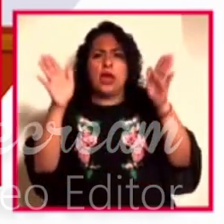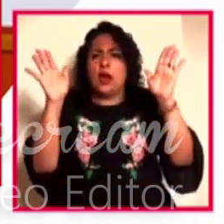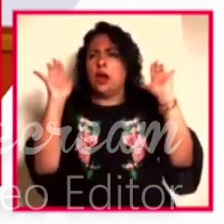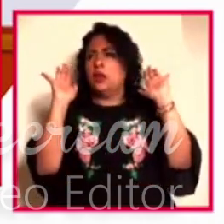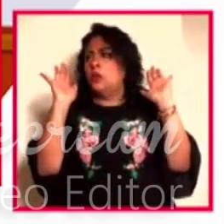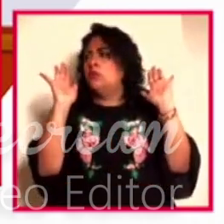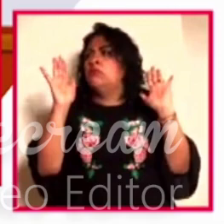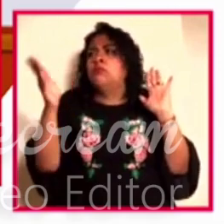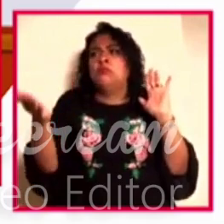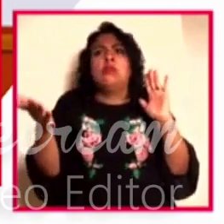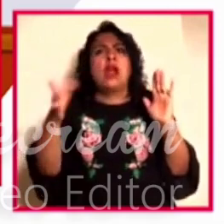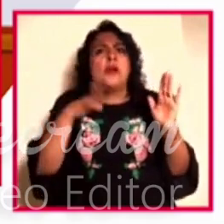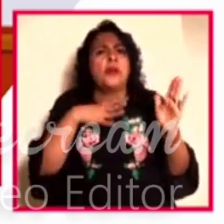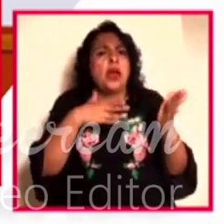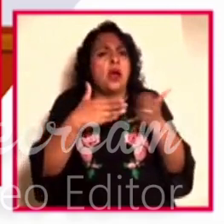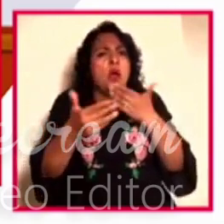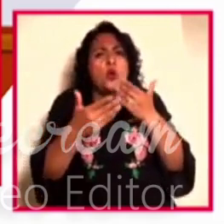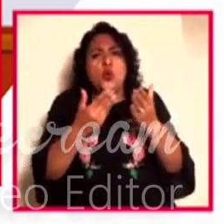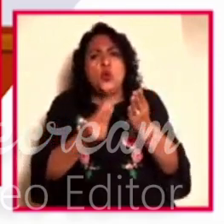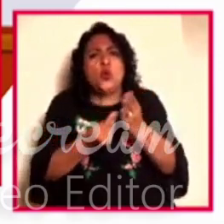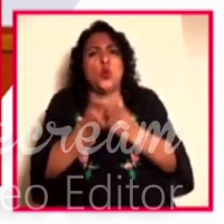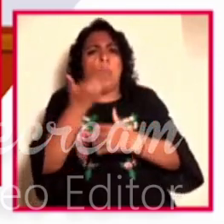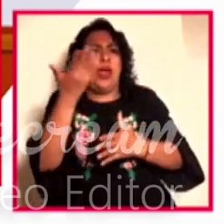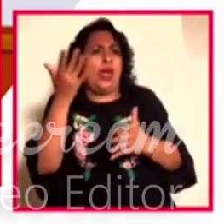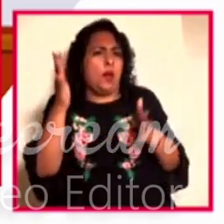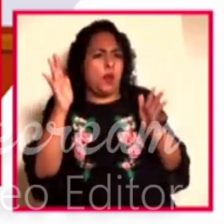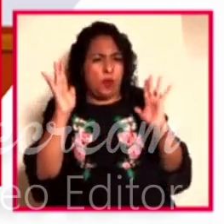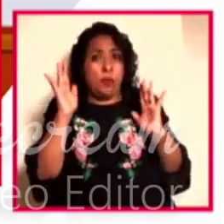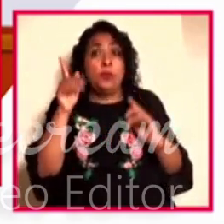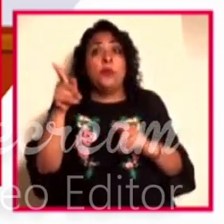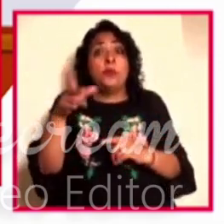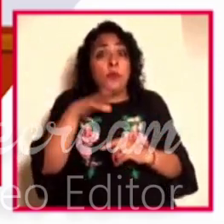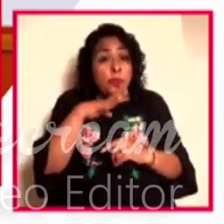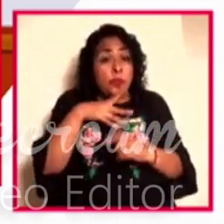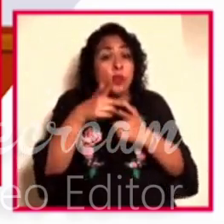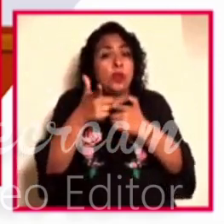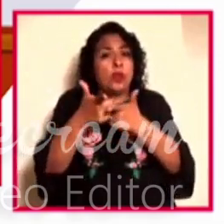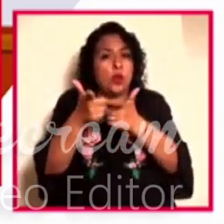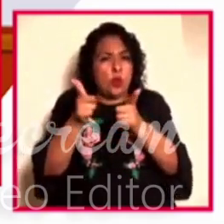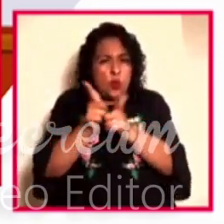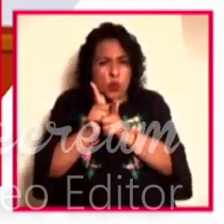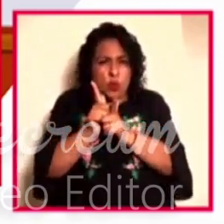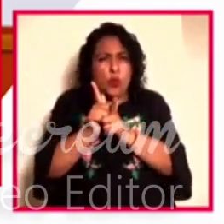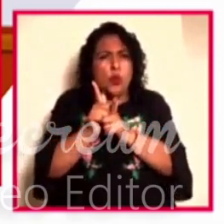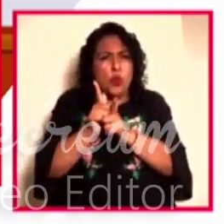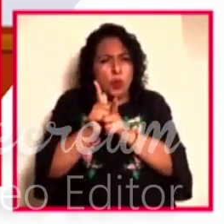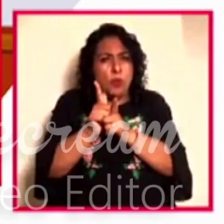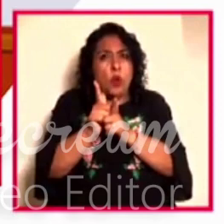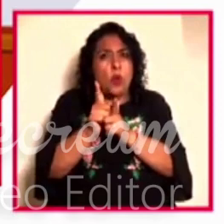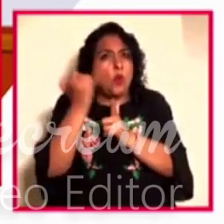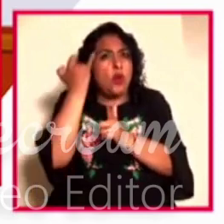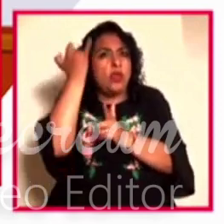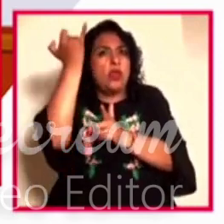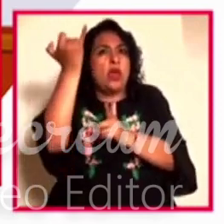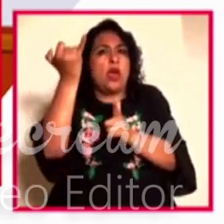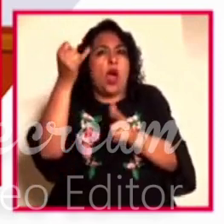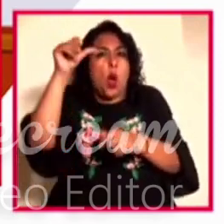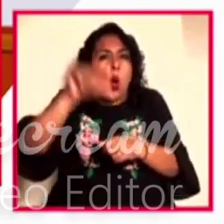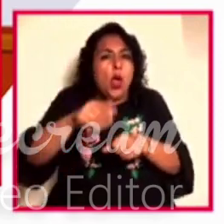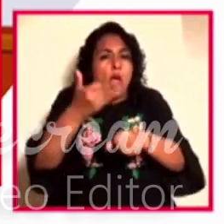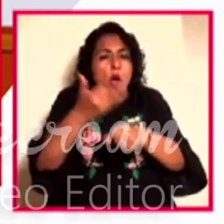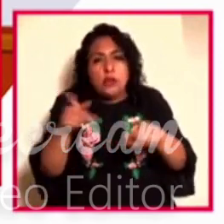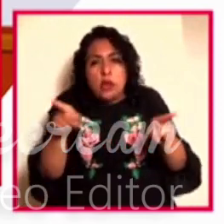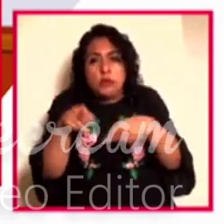de la vanguardia, ¿no? Había tenido su grupo Cuanta de improvisación. Entonces siempre estaba